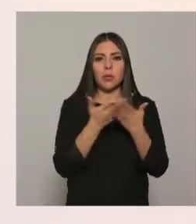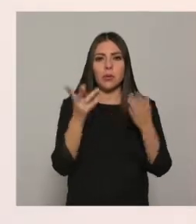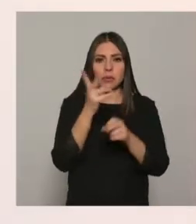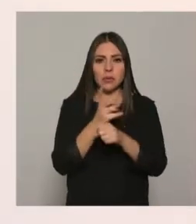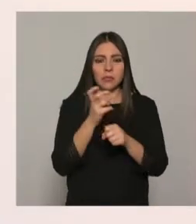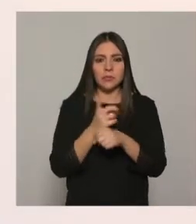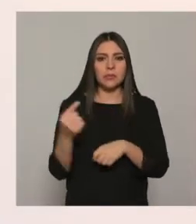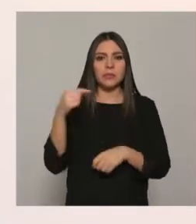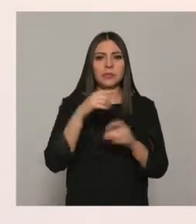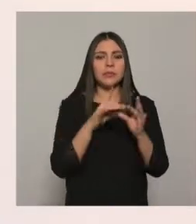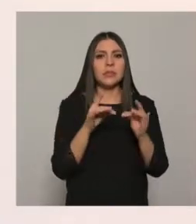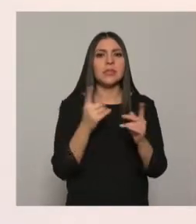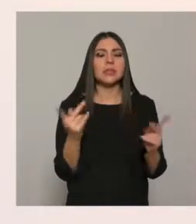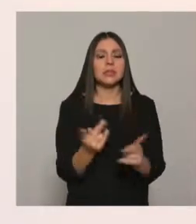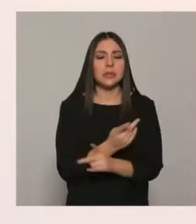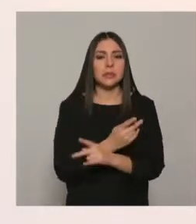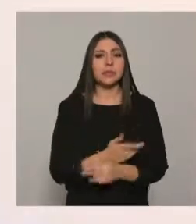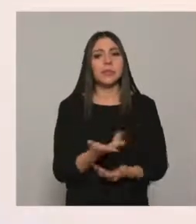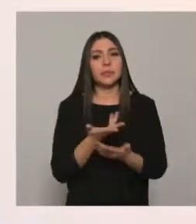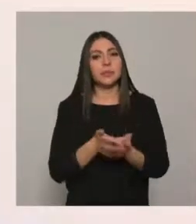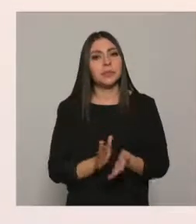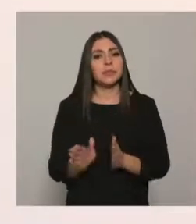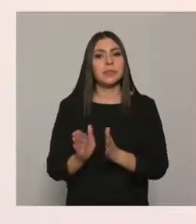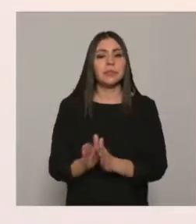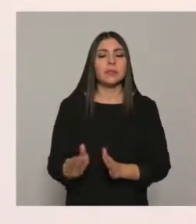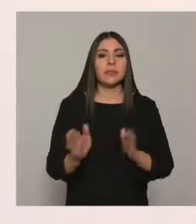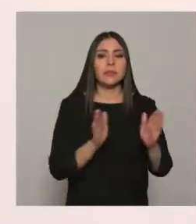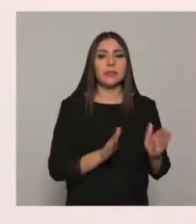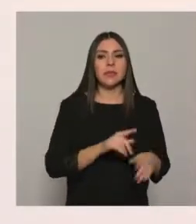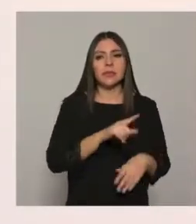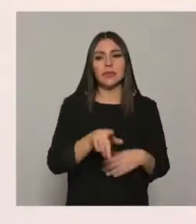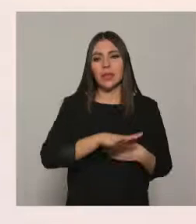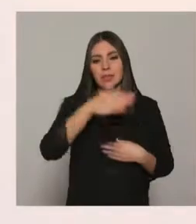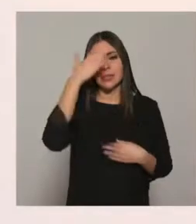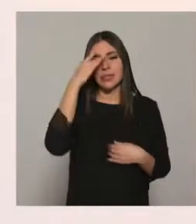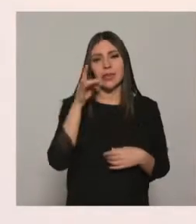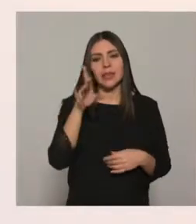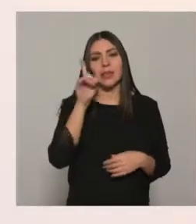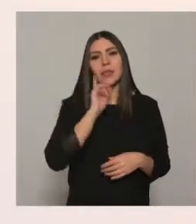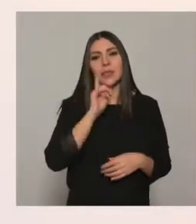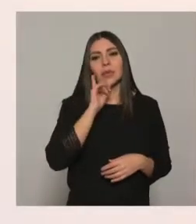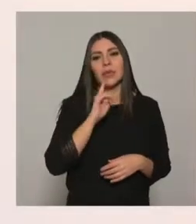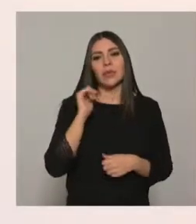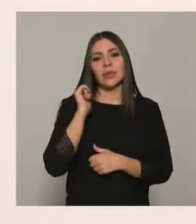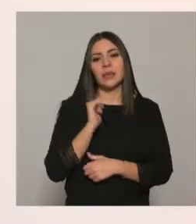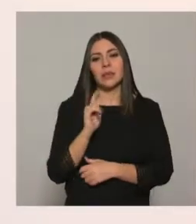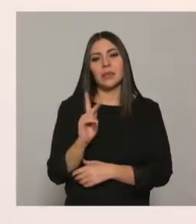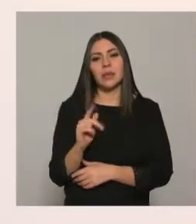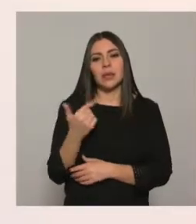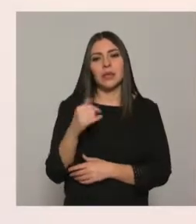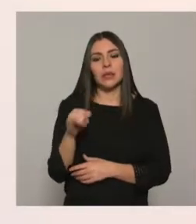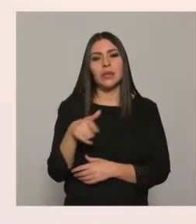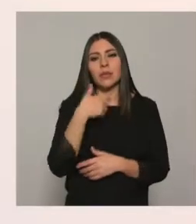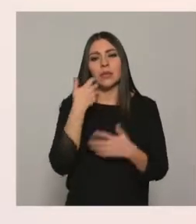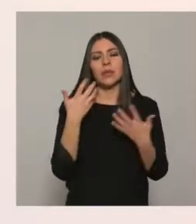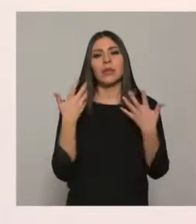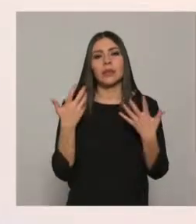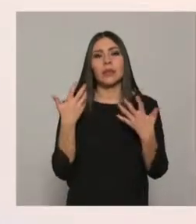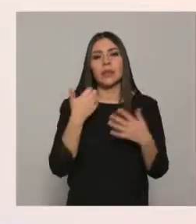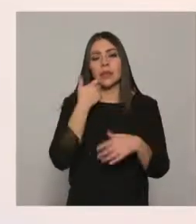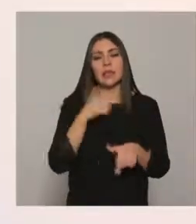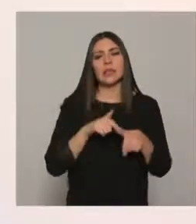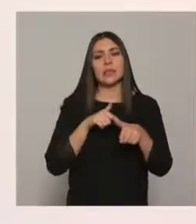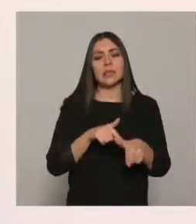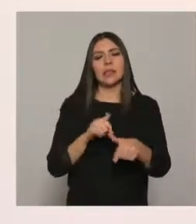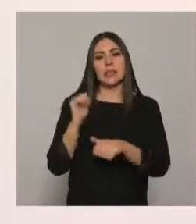está ocurriendo. Y por otro lado, pues ya está muy cantado, ¿no? De esto que de la procuradora y su intención de